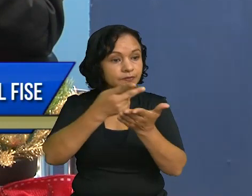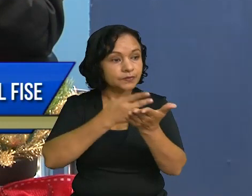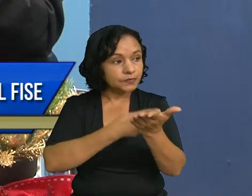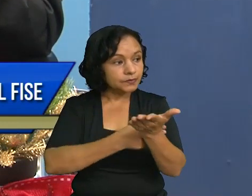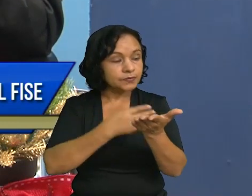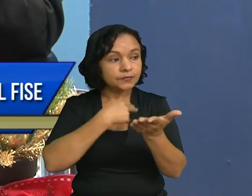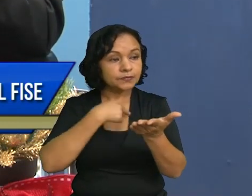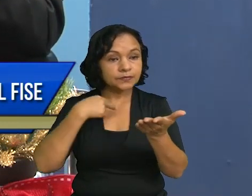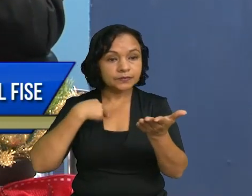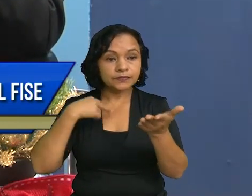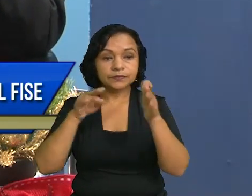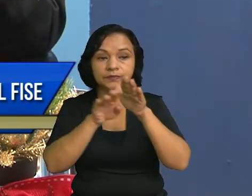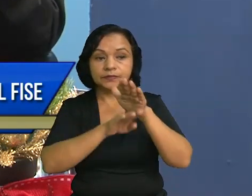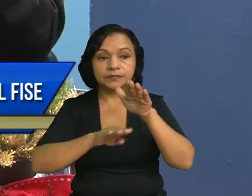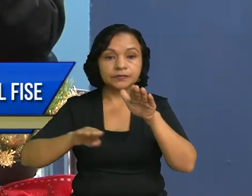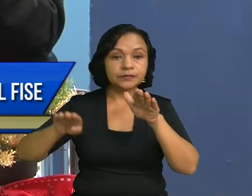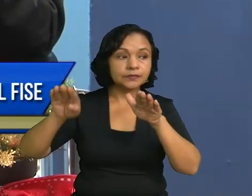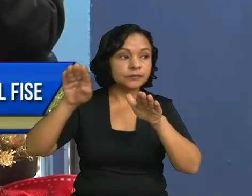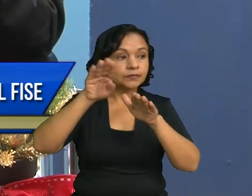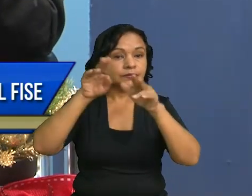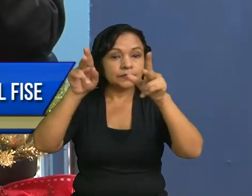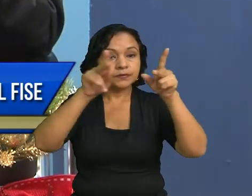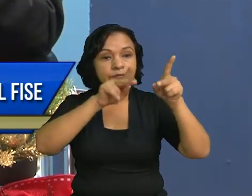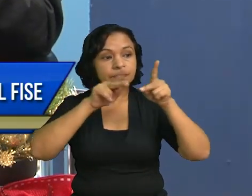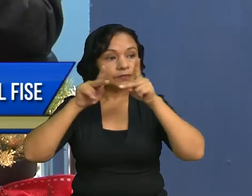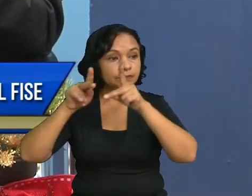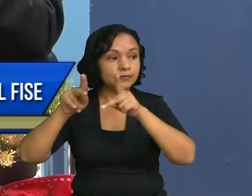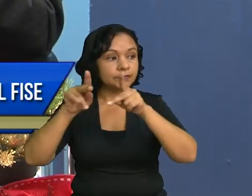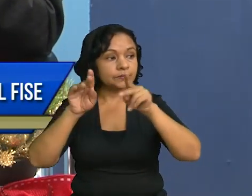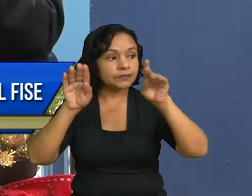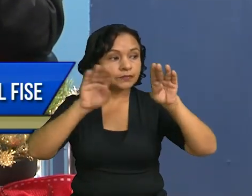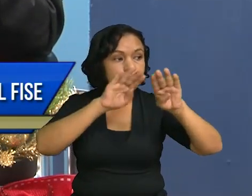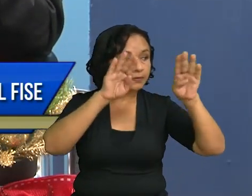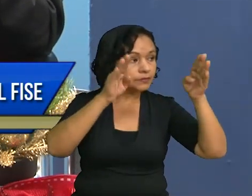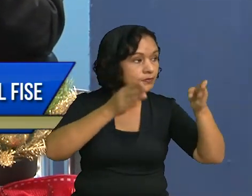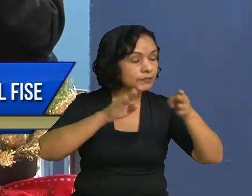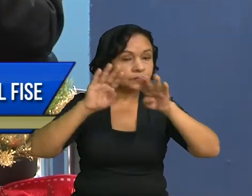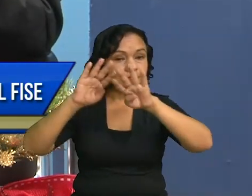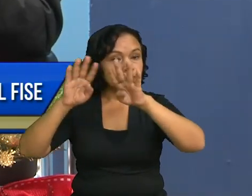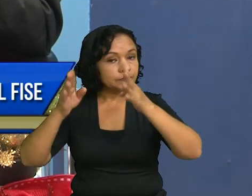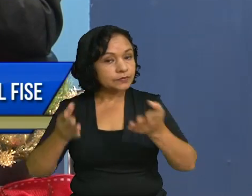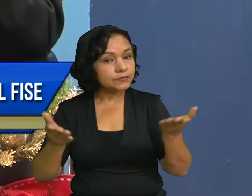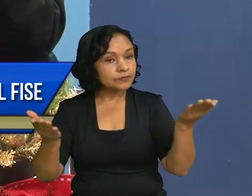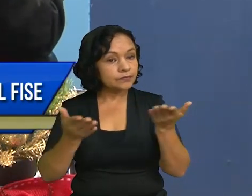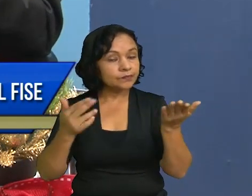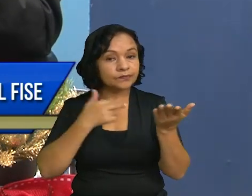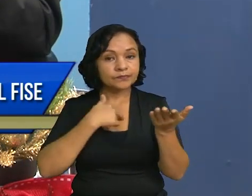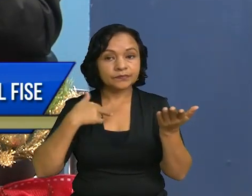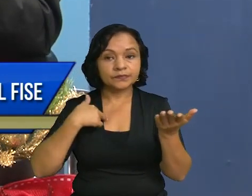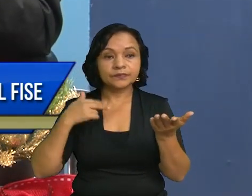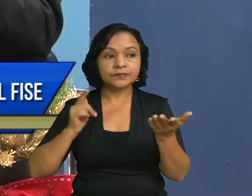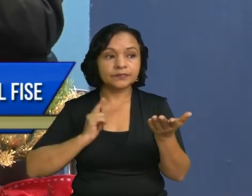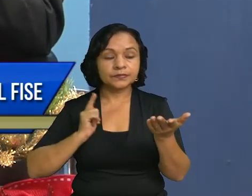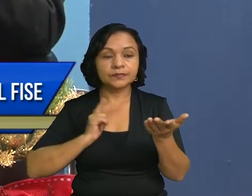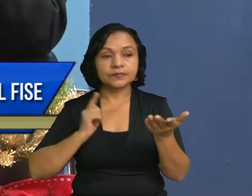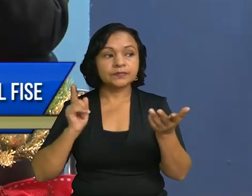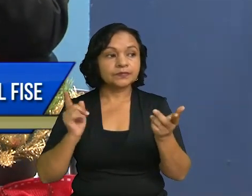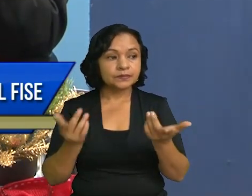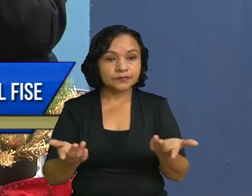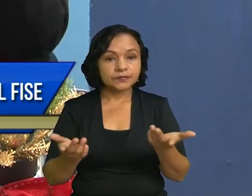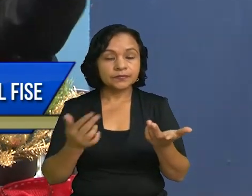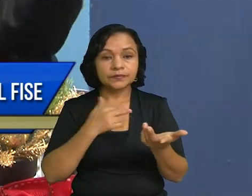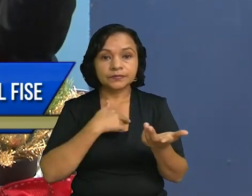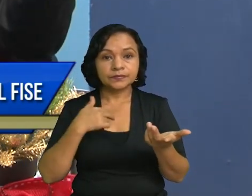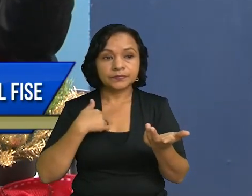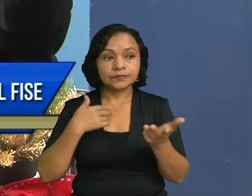directamente hacia la gente pero sobre todo a las mujeres como te decía a los niños y los niños nosotros tenemos ese impacto entonces